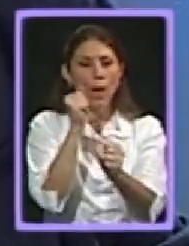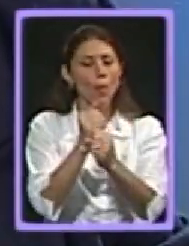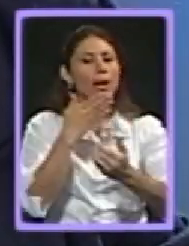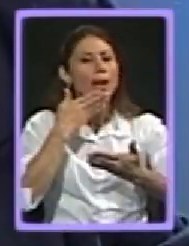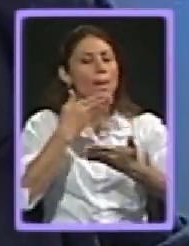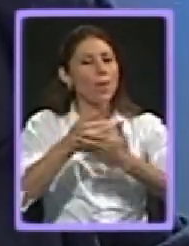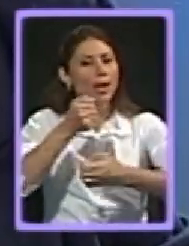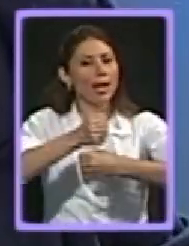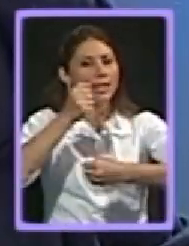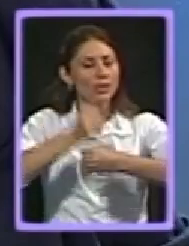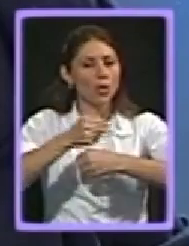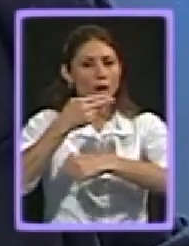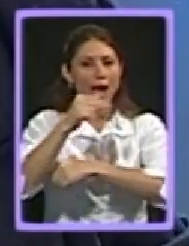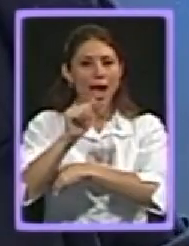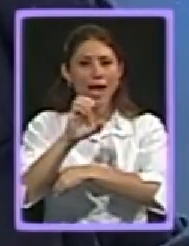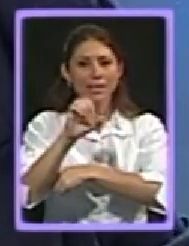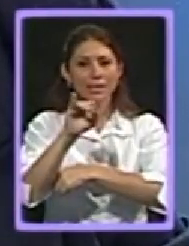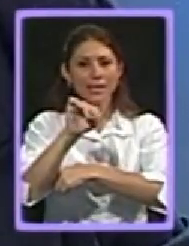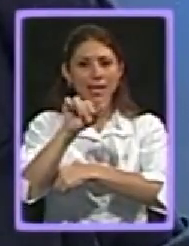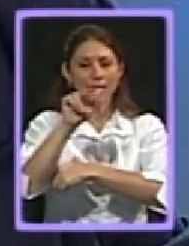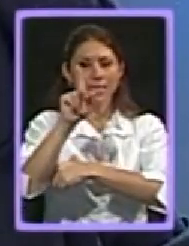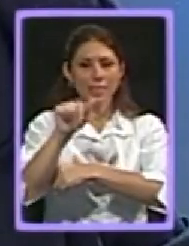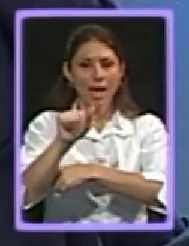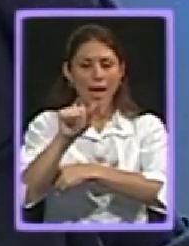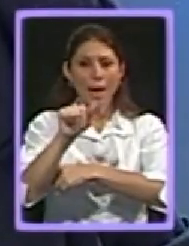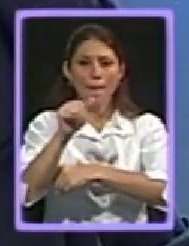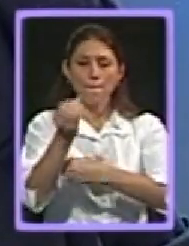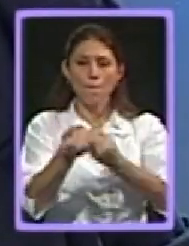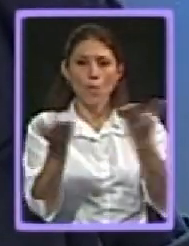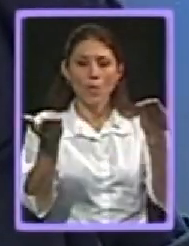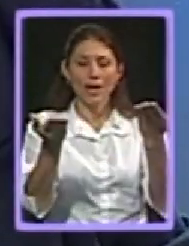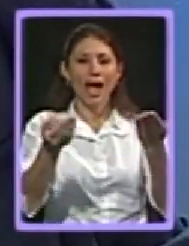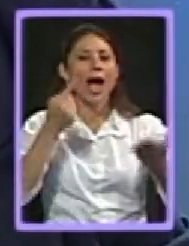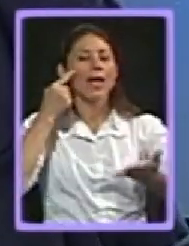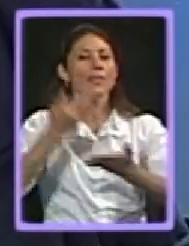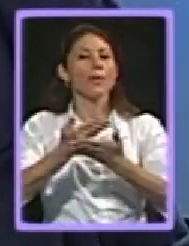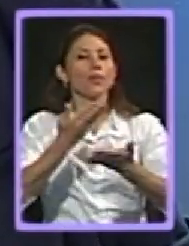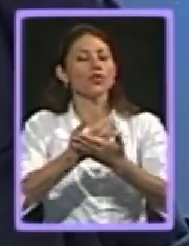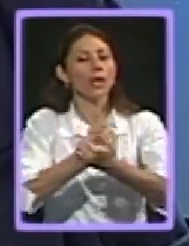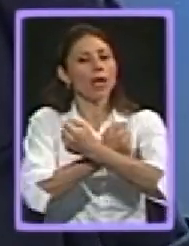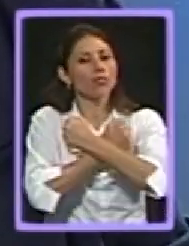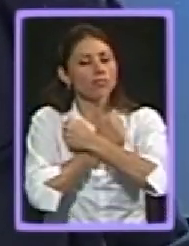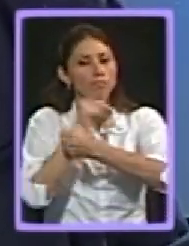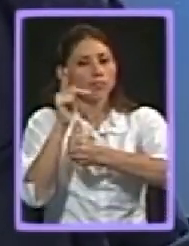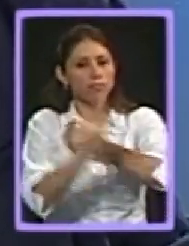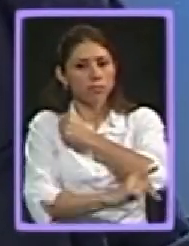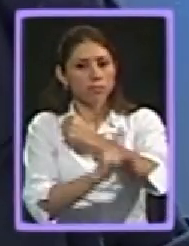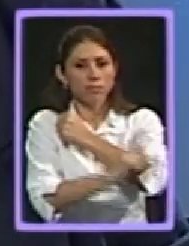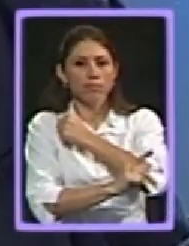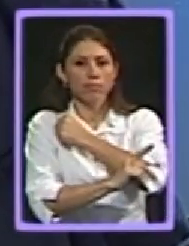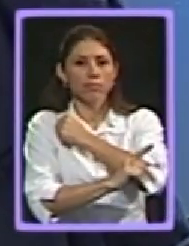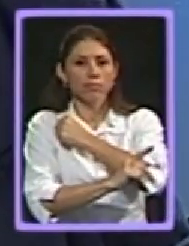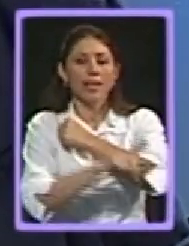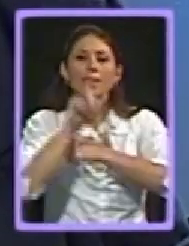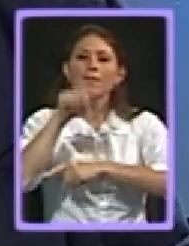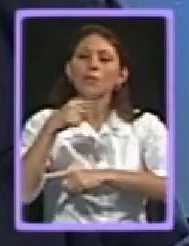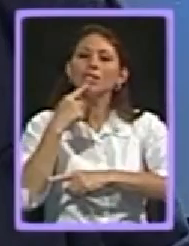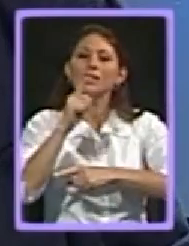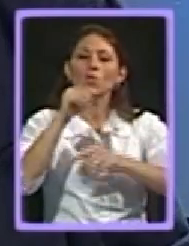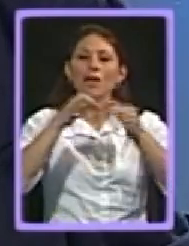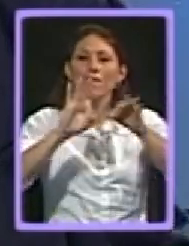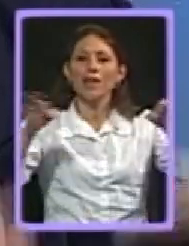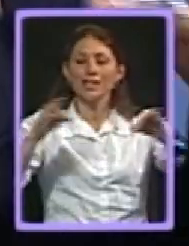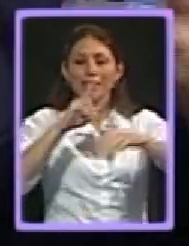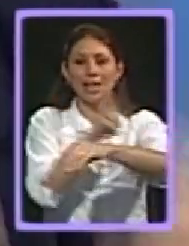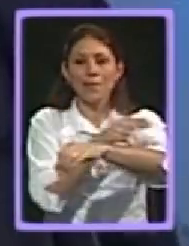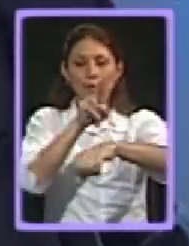pública han demostrado patriotismo. Debíamos aquí tal vez tocar una estrofa del himno nacional en